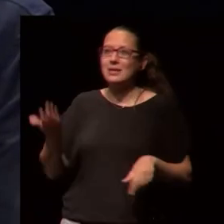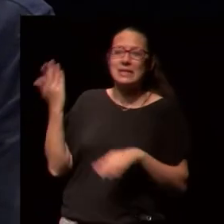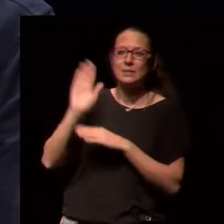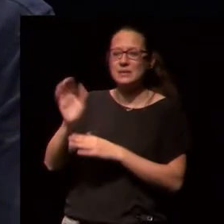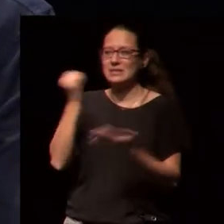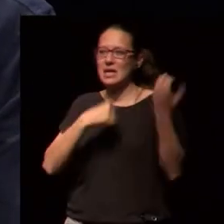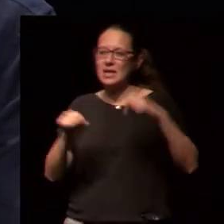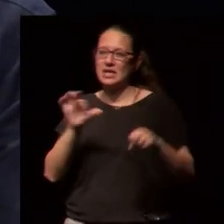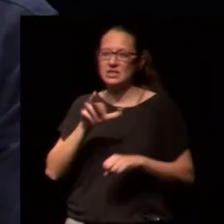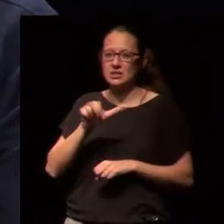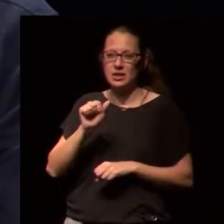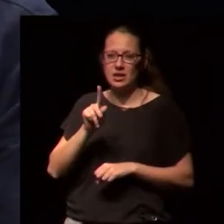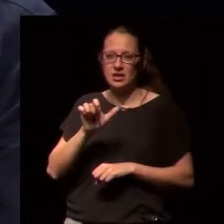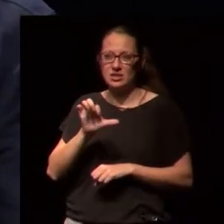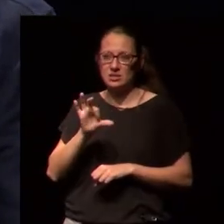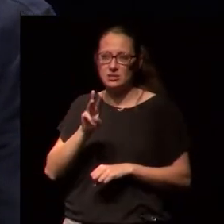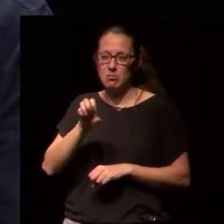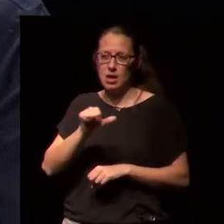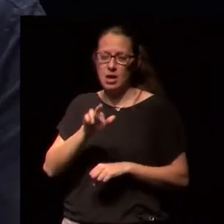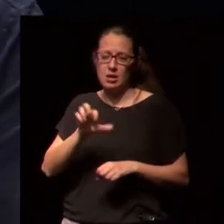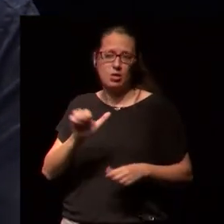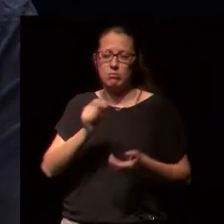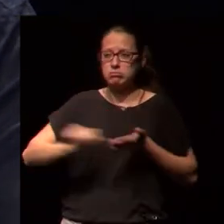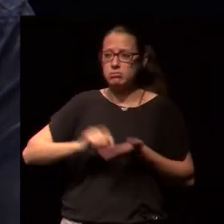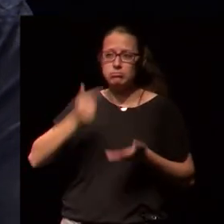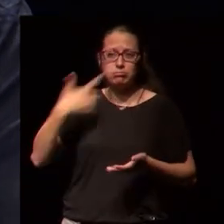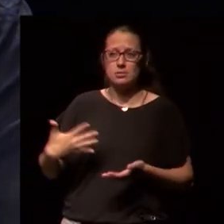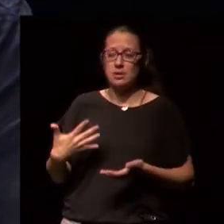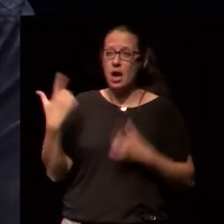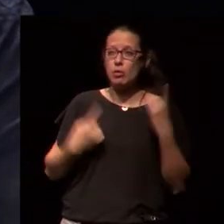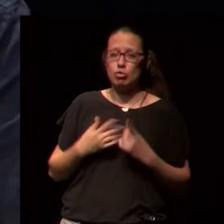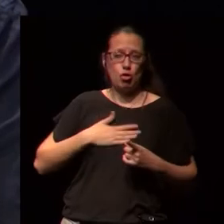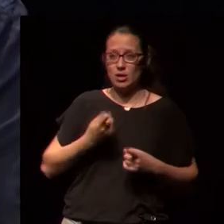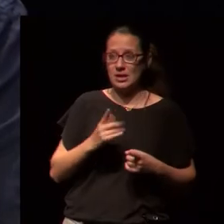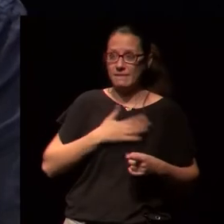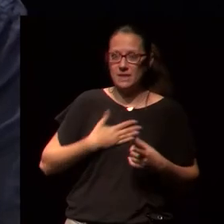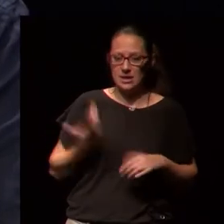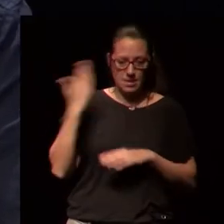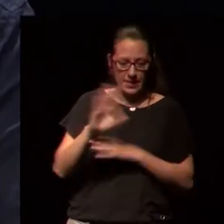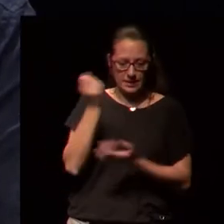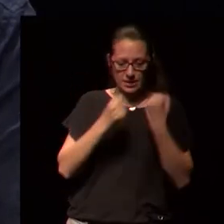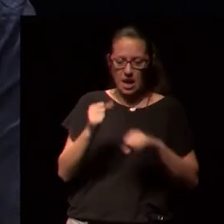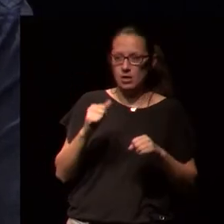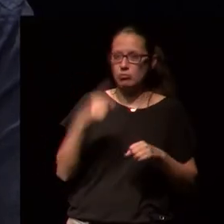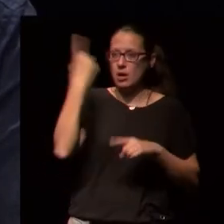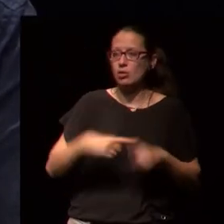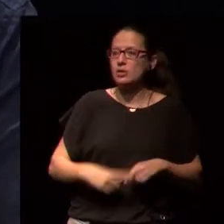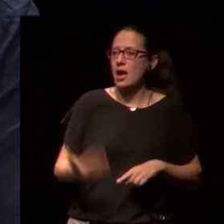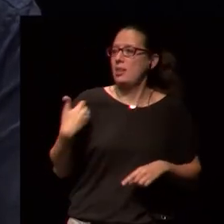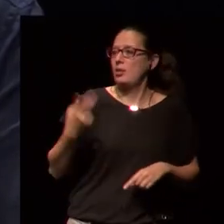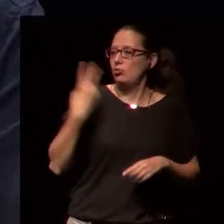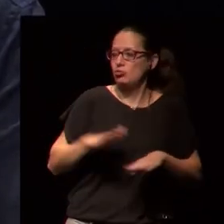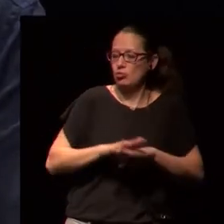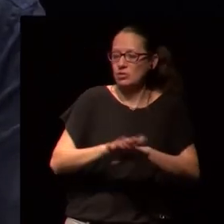no quieren representar a Shakespeare. Quieren representar lo que vieron hace dos noches